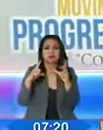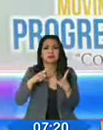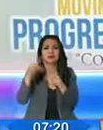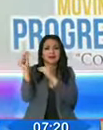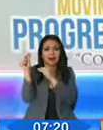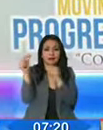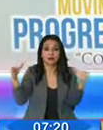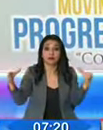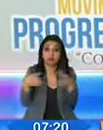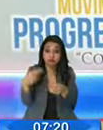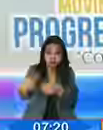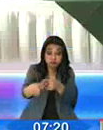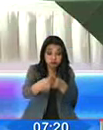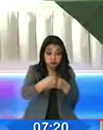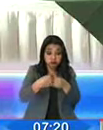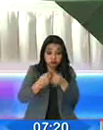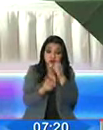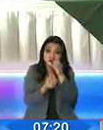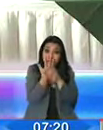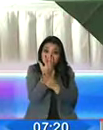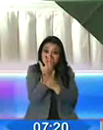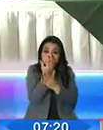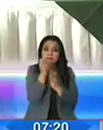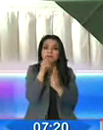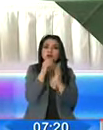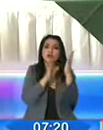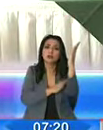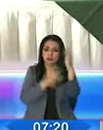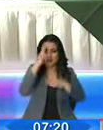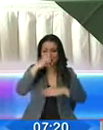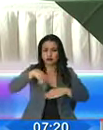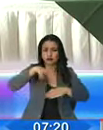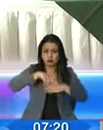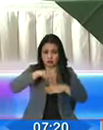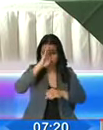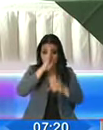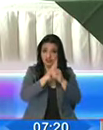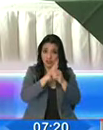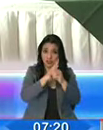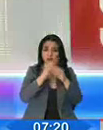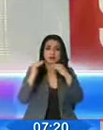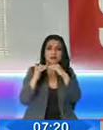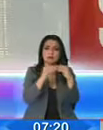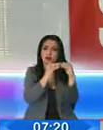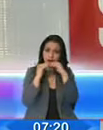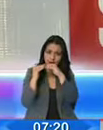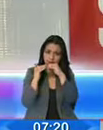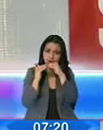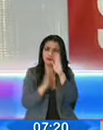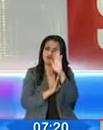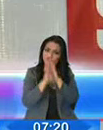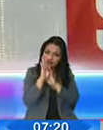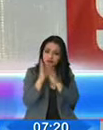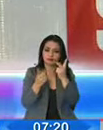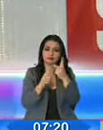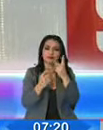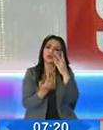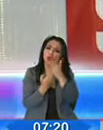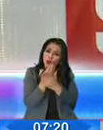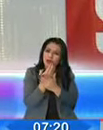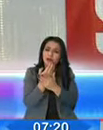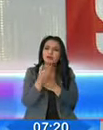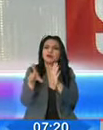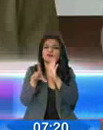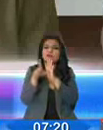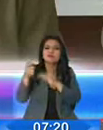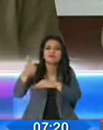un proyecto nacional con el objetivo de trabajar en conjunto por la democracia y una nueva estructura política del